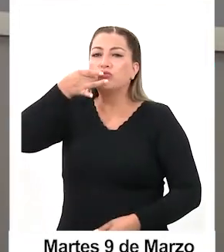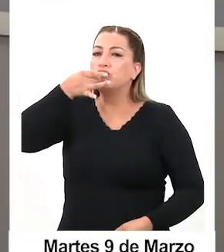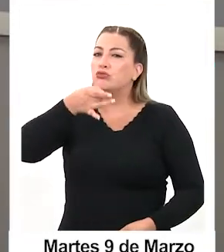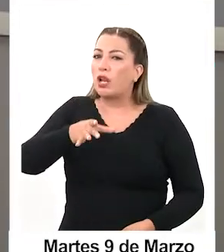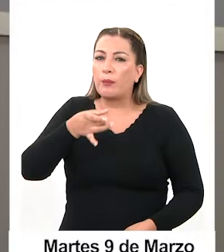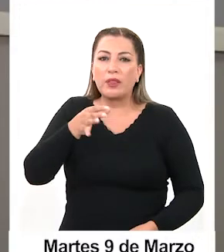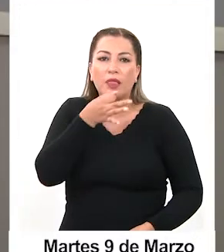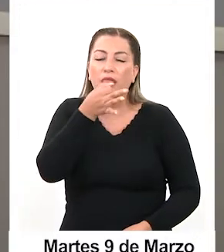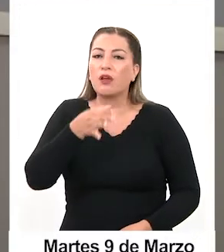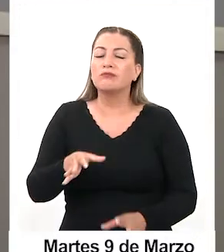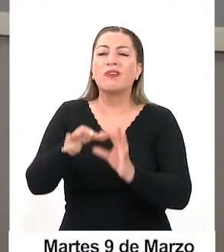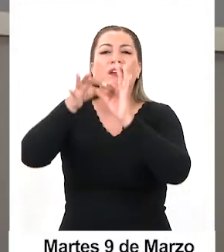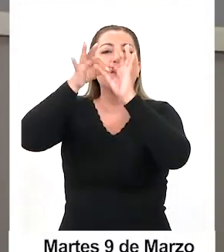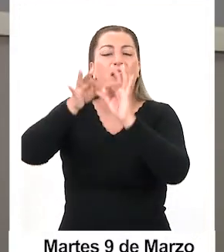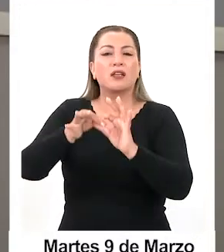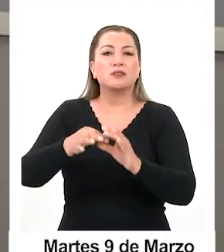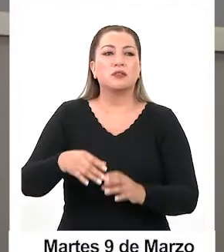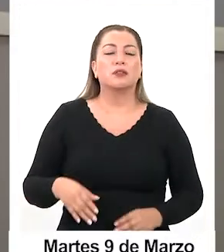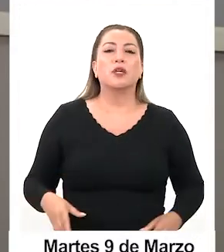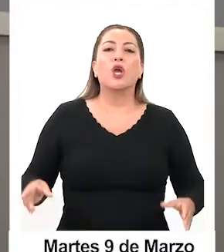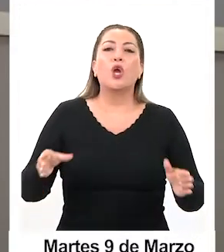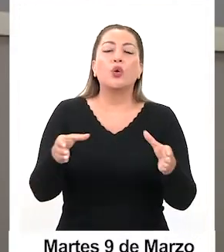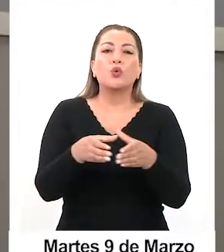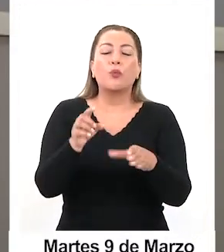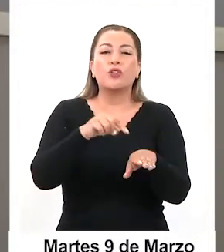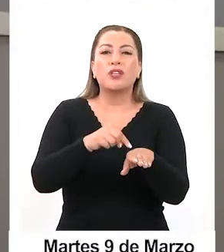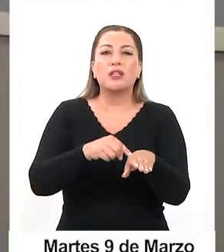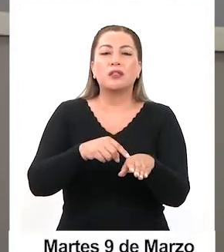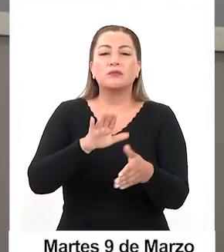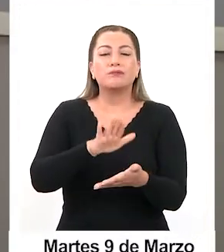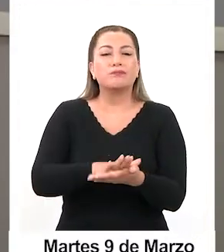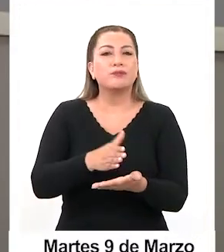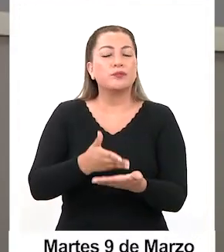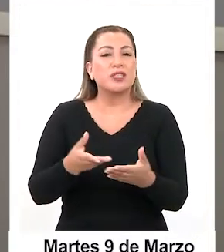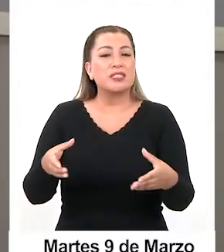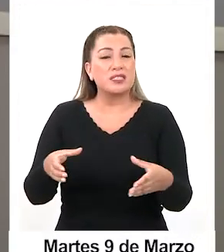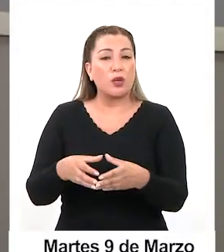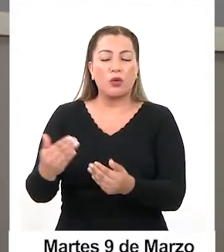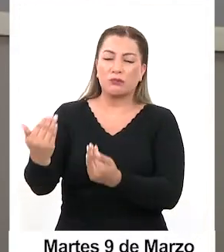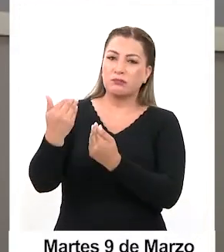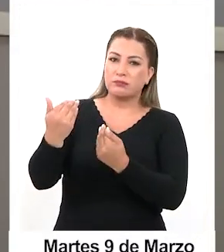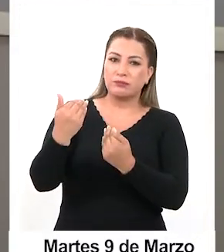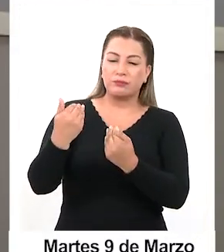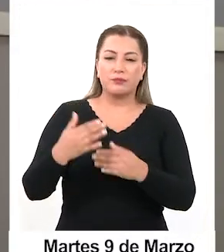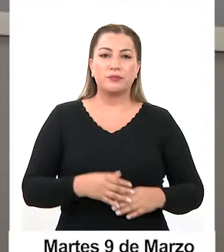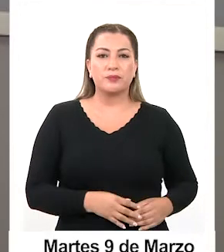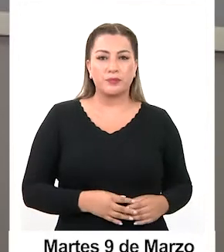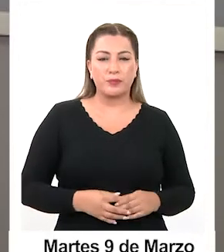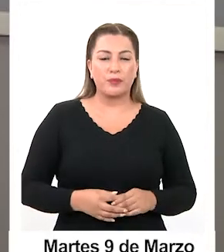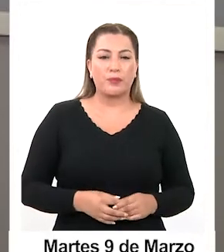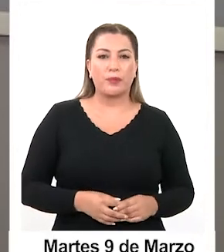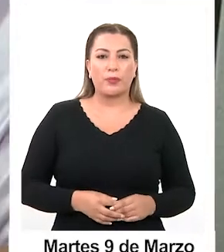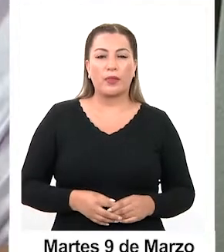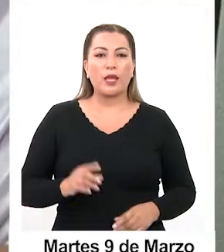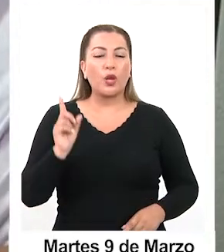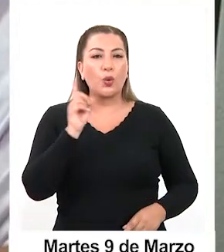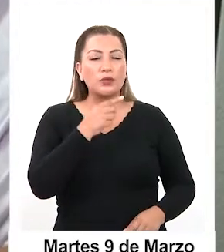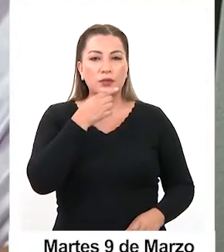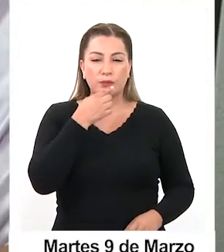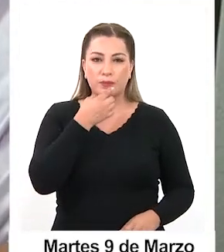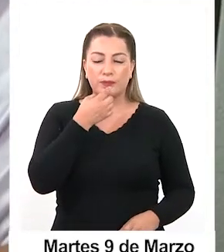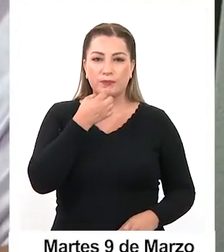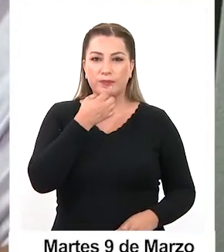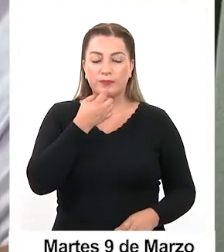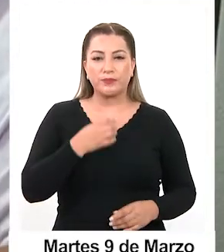que el respaldo que encontramos en los equipos técnicos del Ministerio de Salud nos permitió, digamos, poder dar esta respuesta. Para terminar, Seremi, ¿cómo